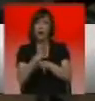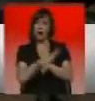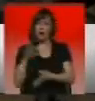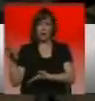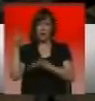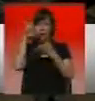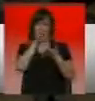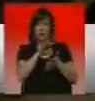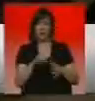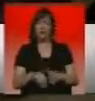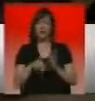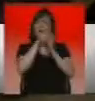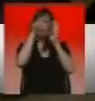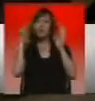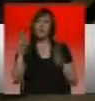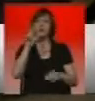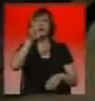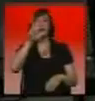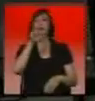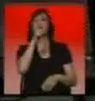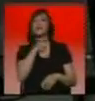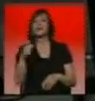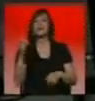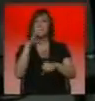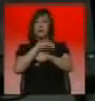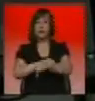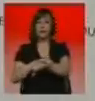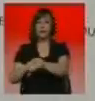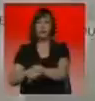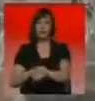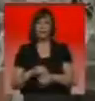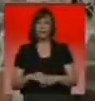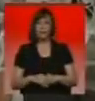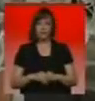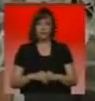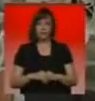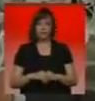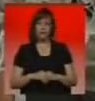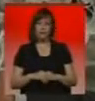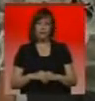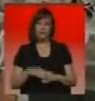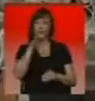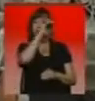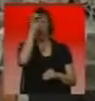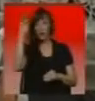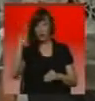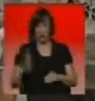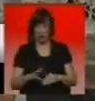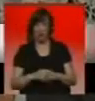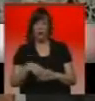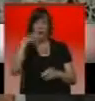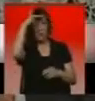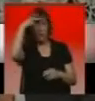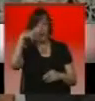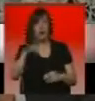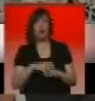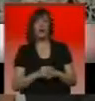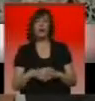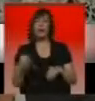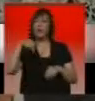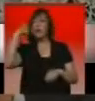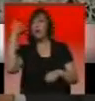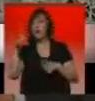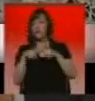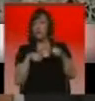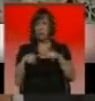de la empresa. Tres personas están detenidas. Costa Rica, en México, en las Islas Vírgenes Británicas, entre otros